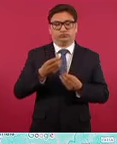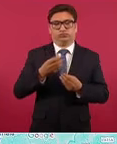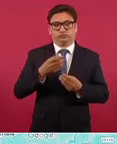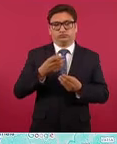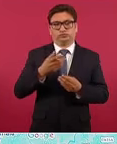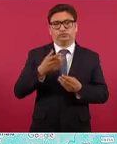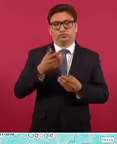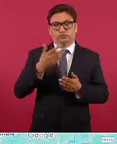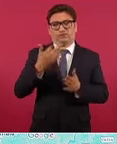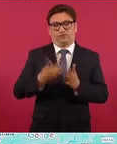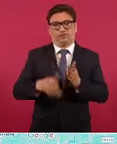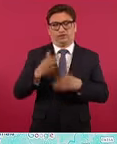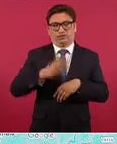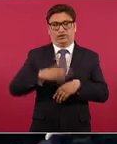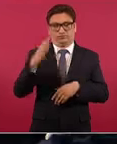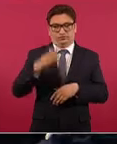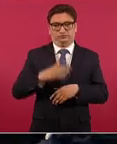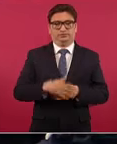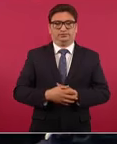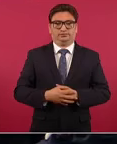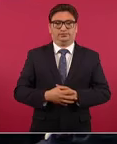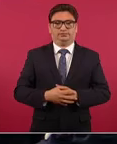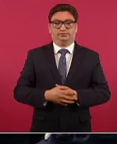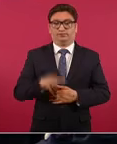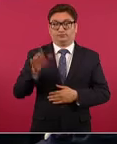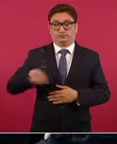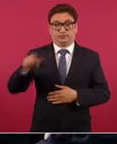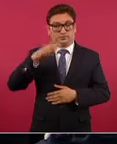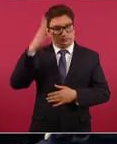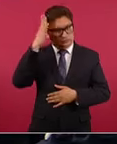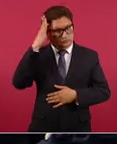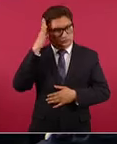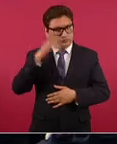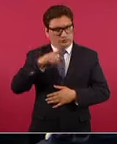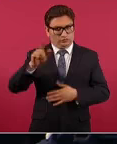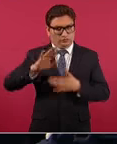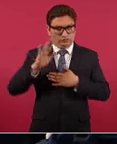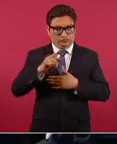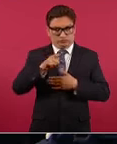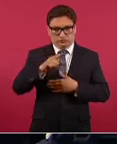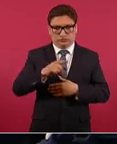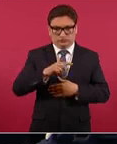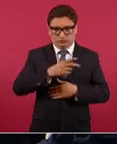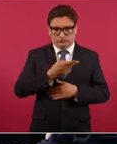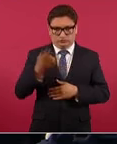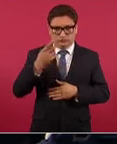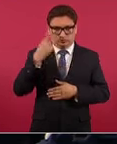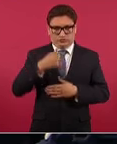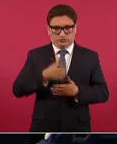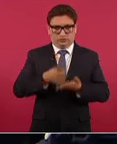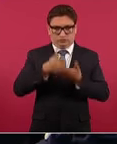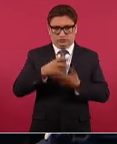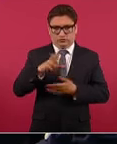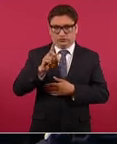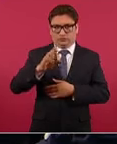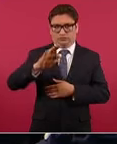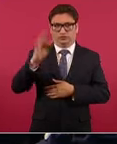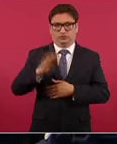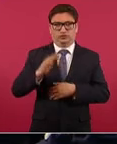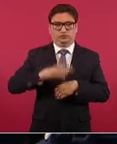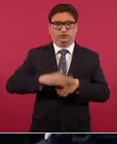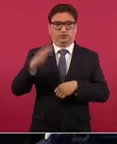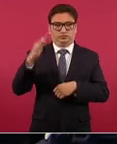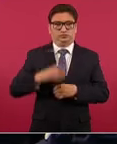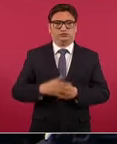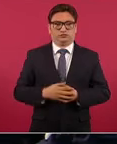la que se requiere los líderes se comprometen con ustedes dedicas inglés si no transporta el 30% más y se